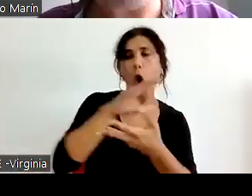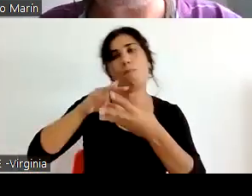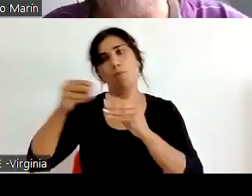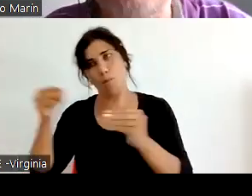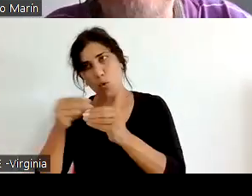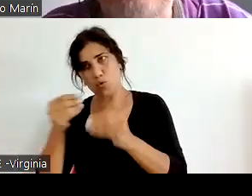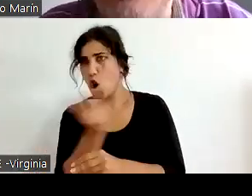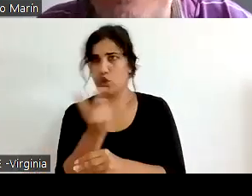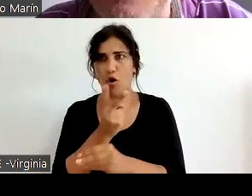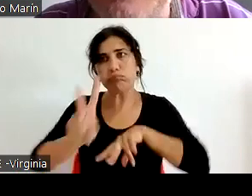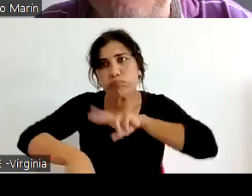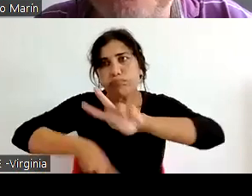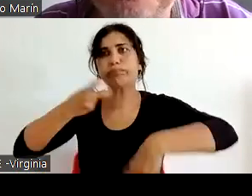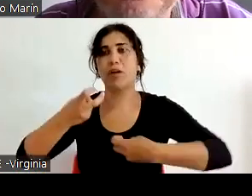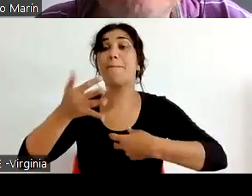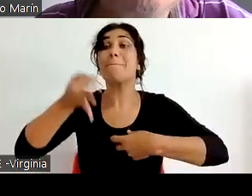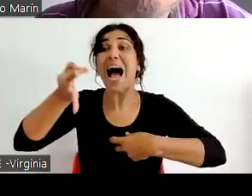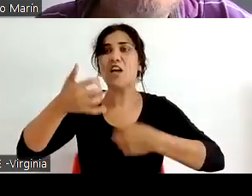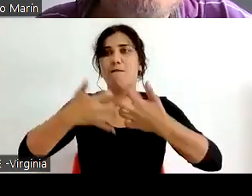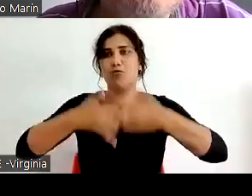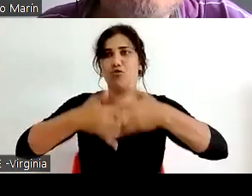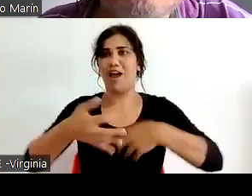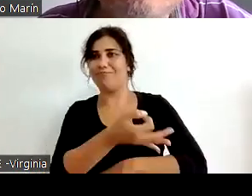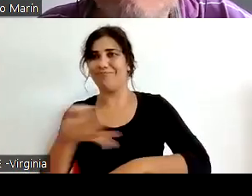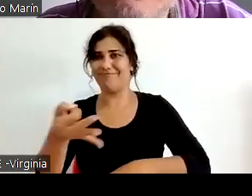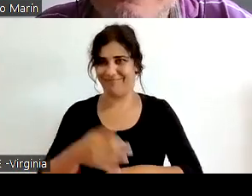como a que funcionen correctamente.